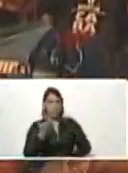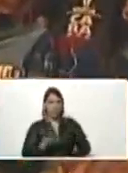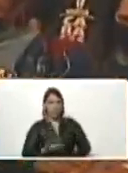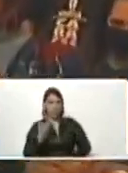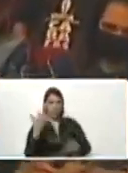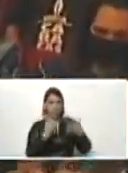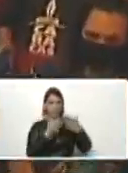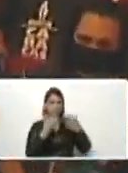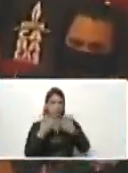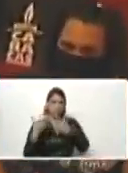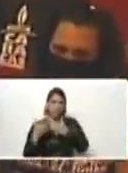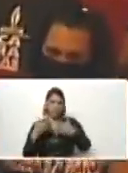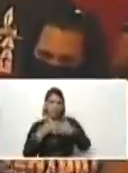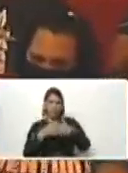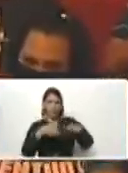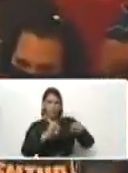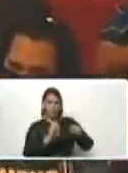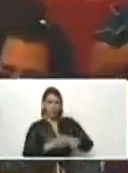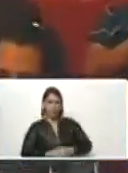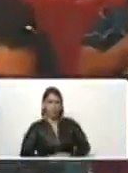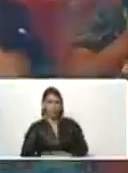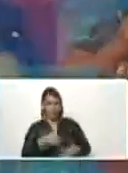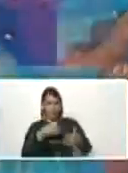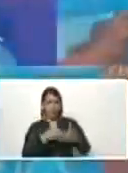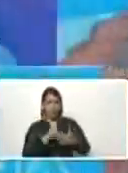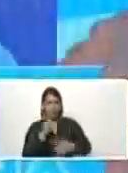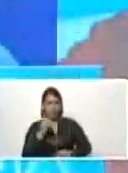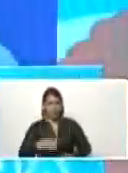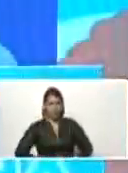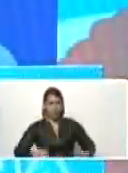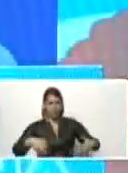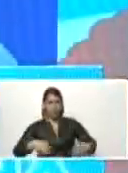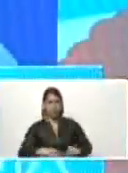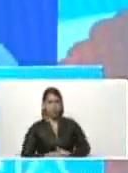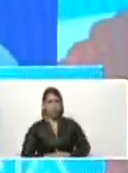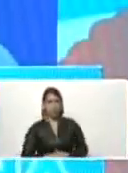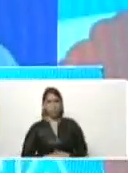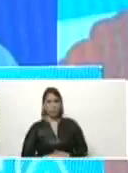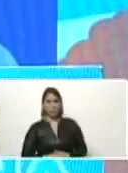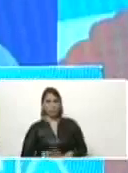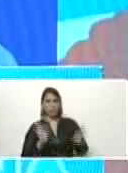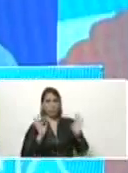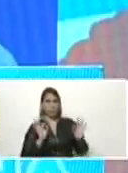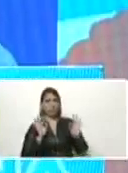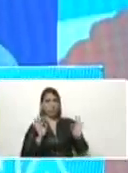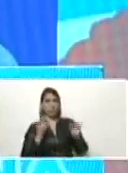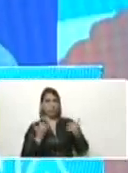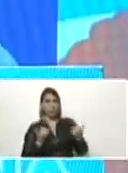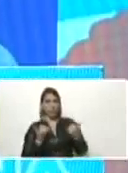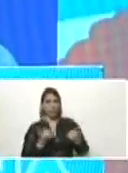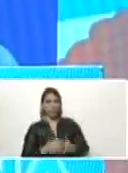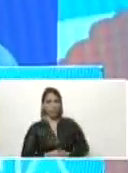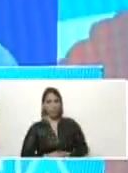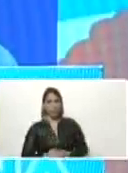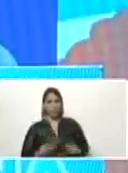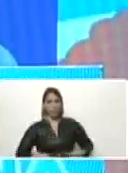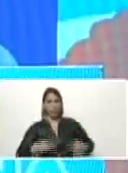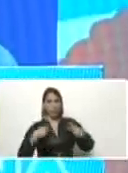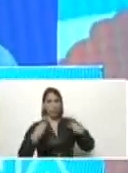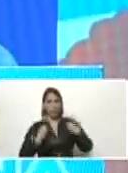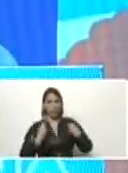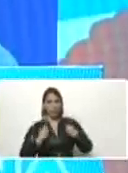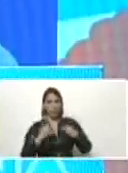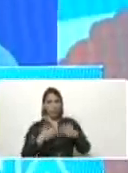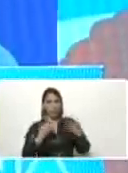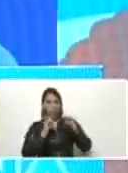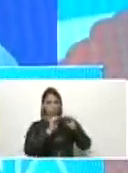la lucha antiimperialista, anticapitalista, especialmente en este momento de la humanidad, cuando